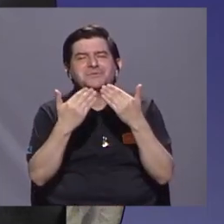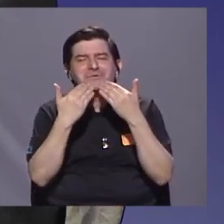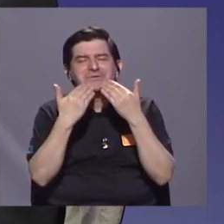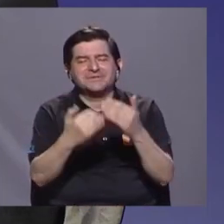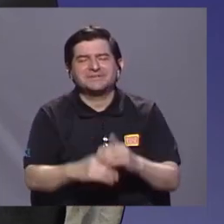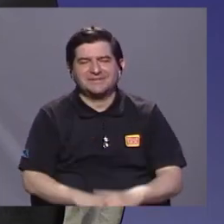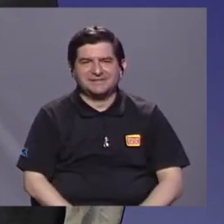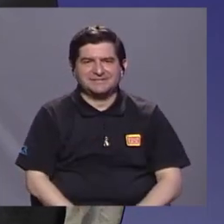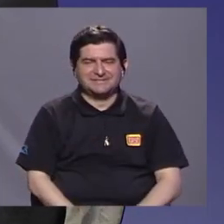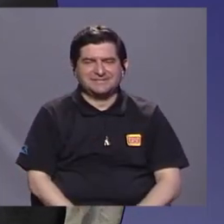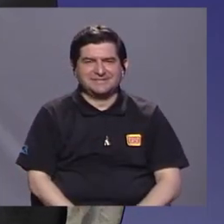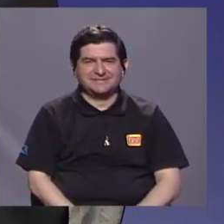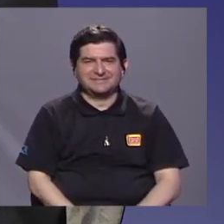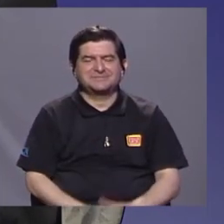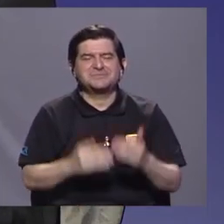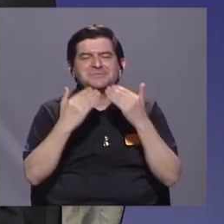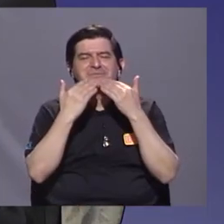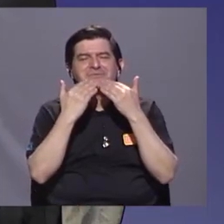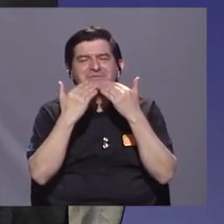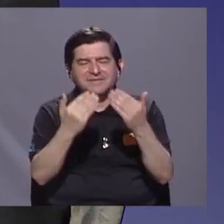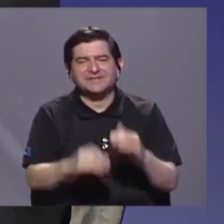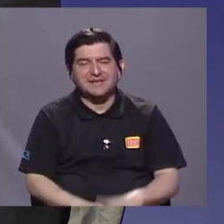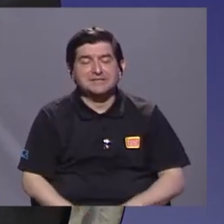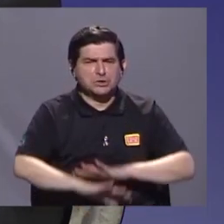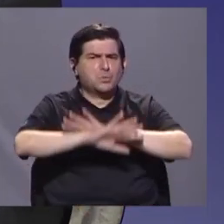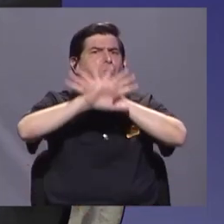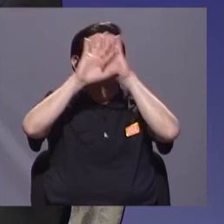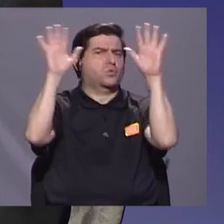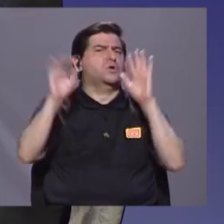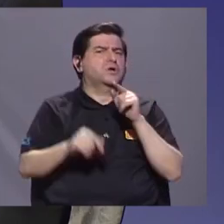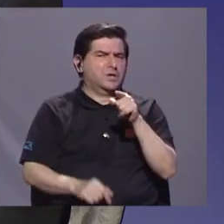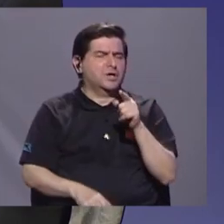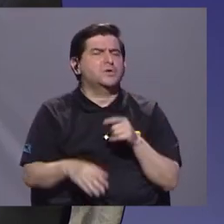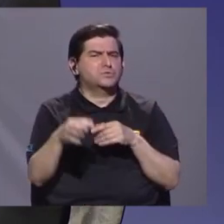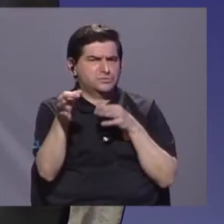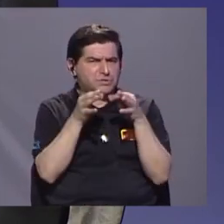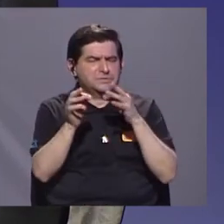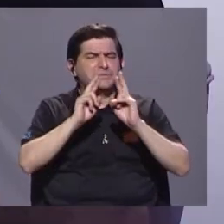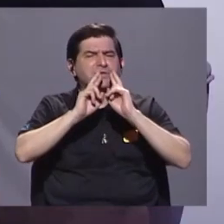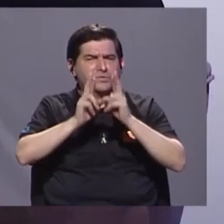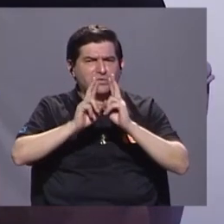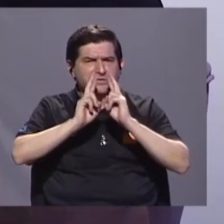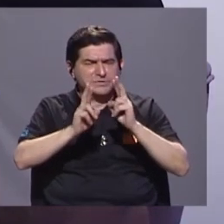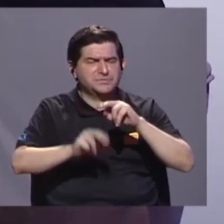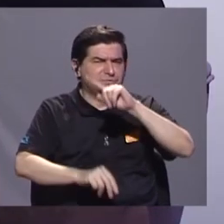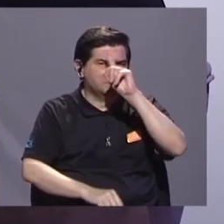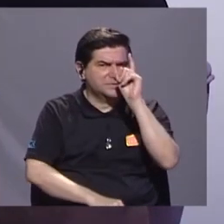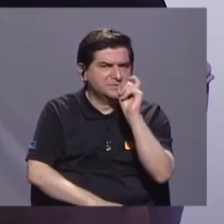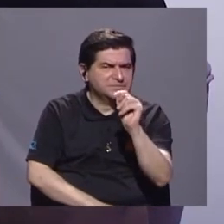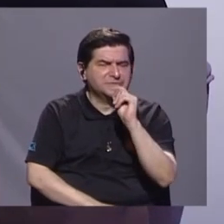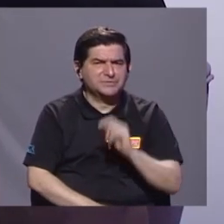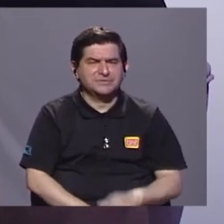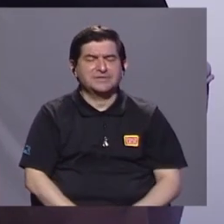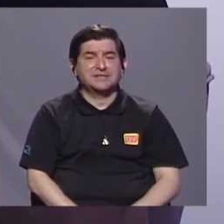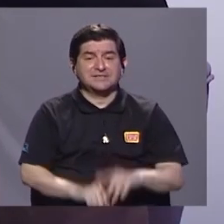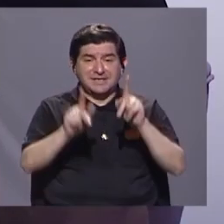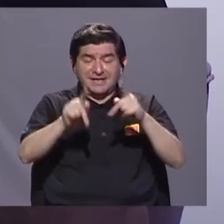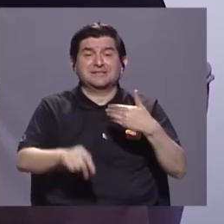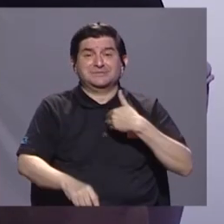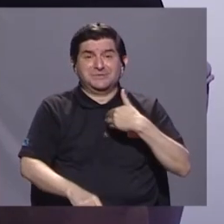que muy agradecidos muy muy muy claras sus respuestas a las preguntas del pueblo